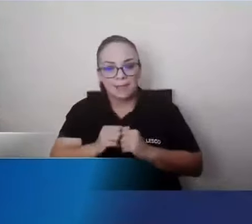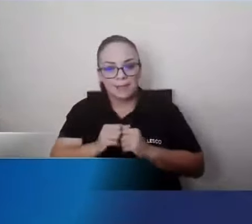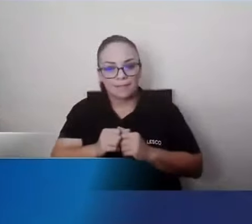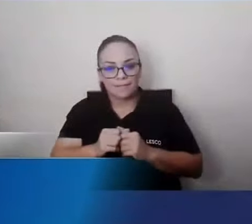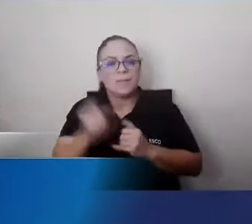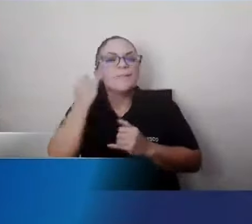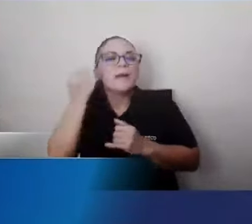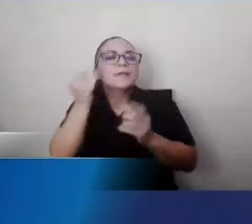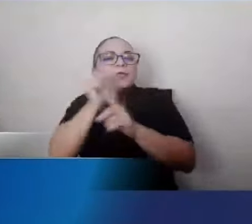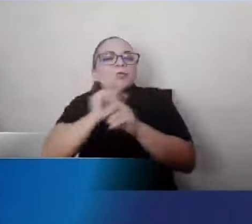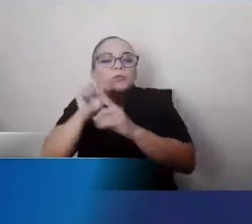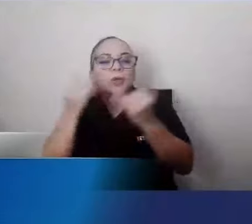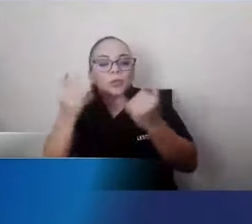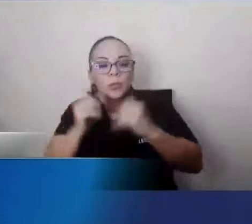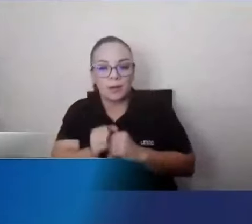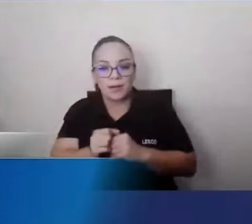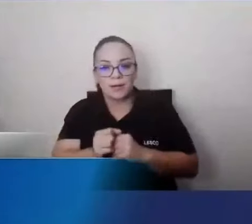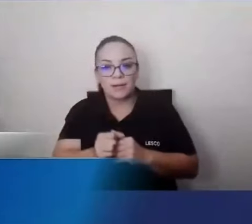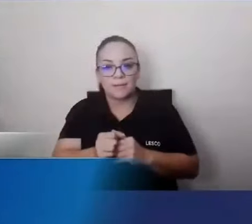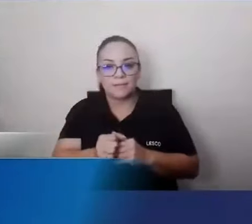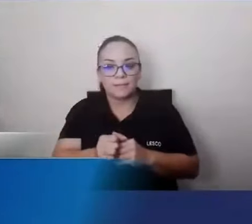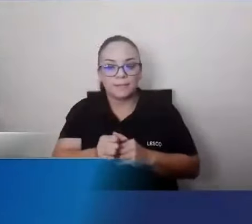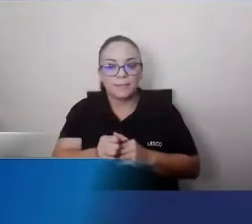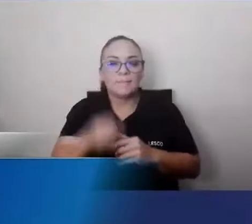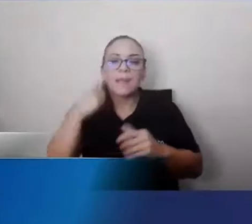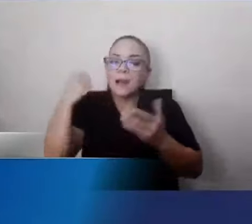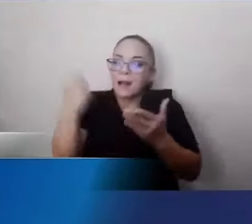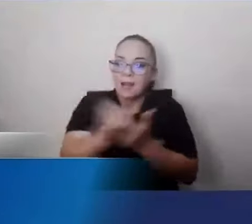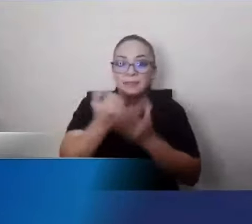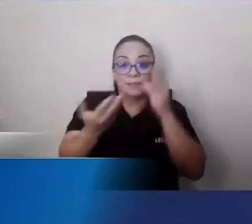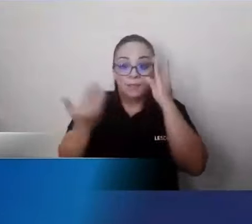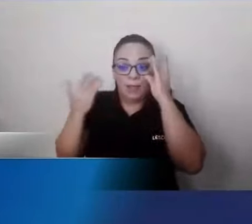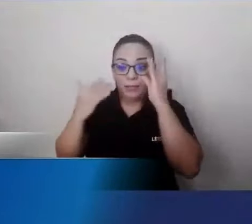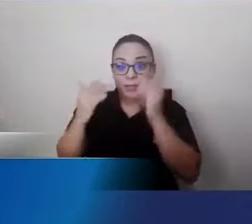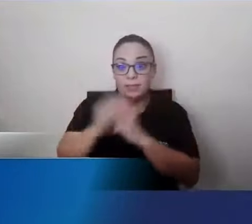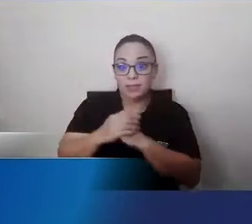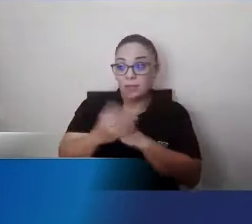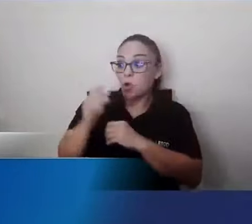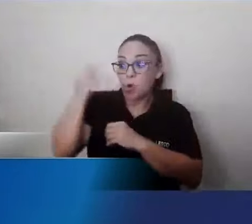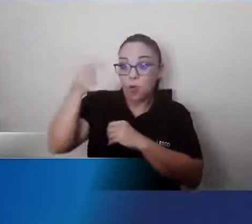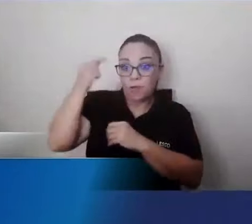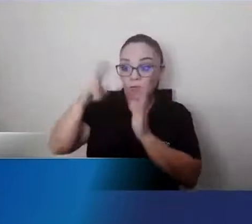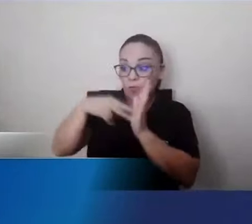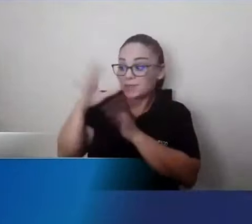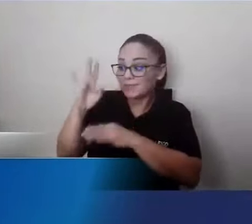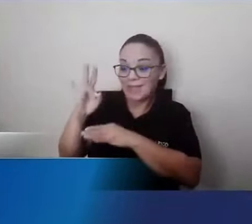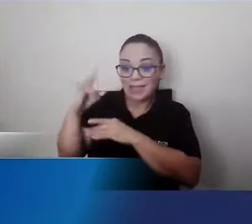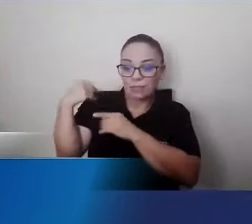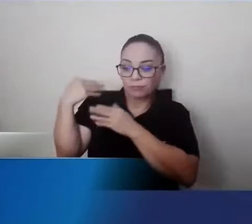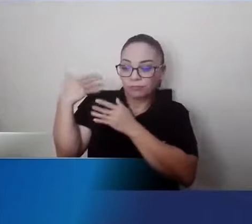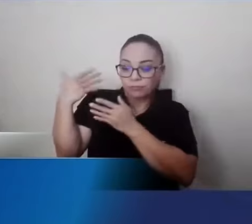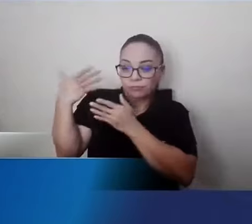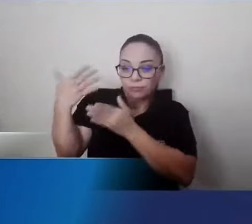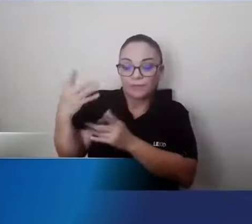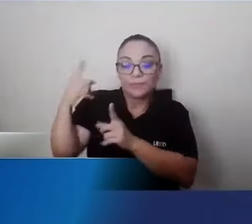hoy si los gobiernos desde el año 2007 hasta el gobierno que empezó en el año